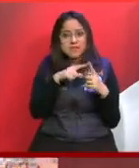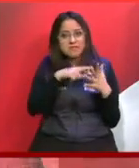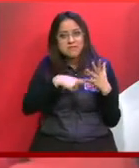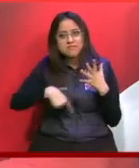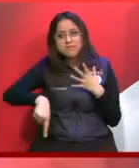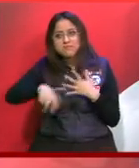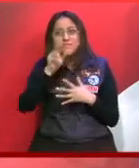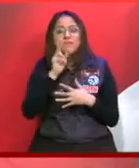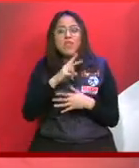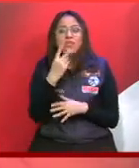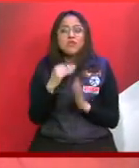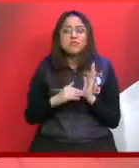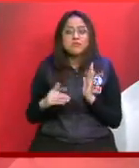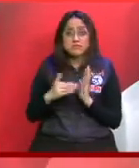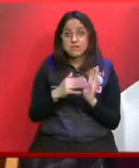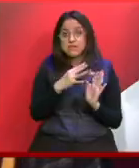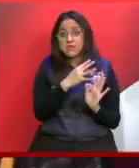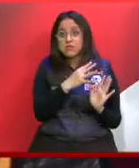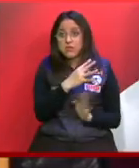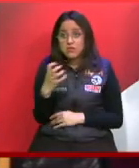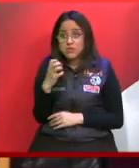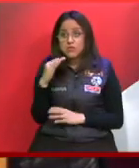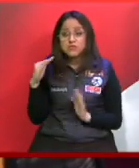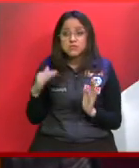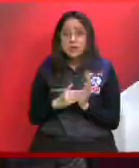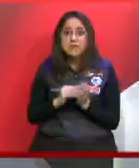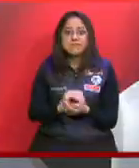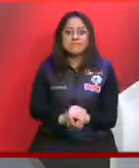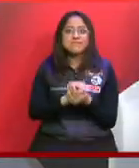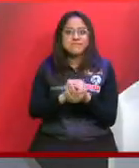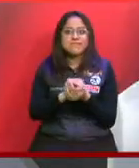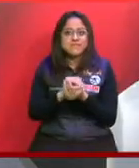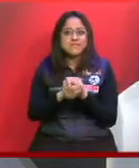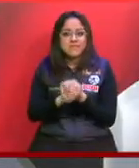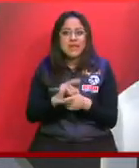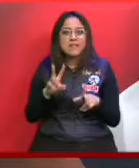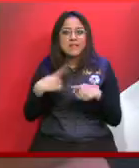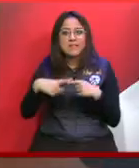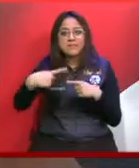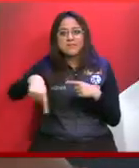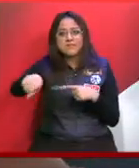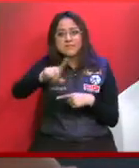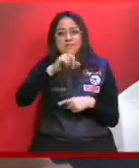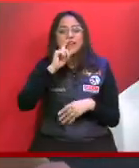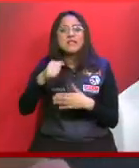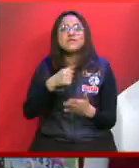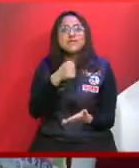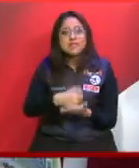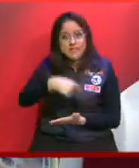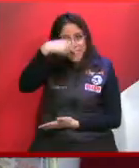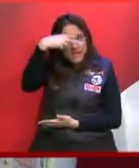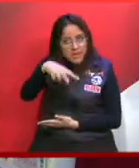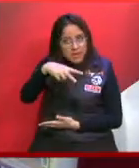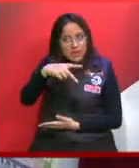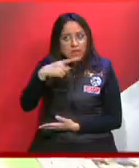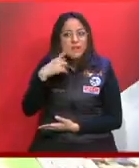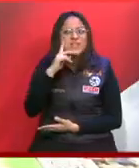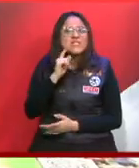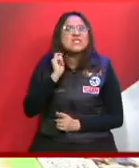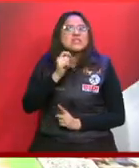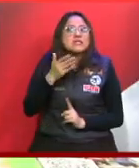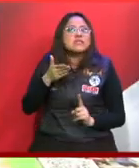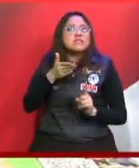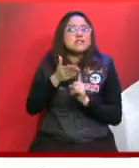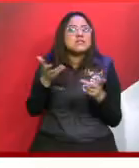país. 2.400.000 cachitos de suerte fueron los que circularon en la Ciudad de México. La ilusión no